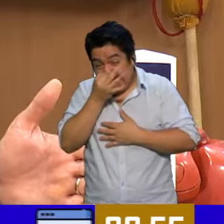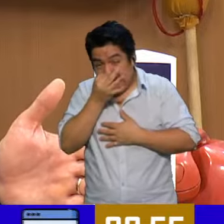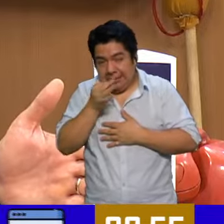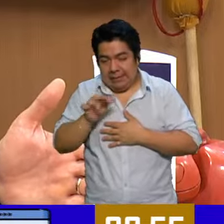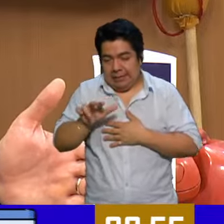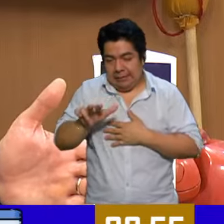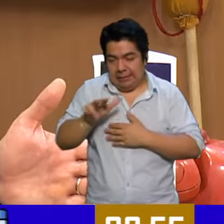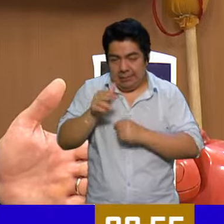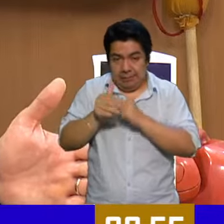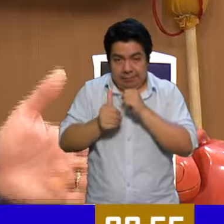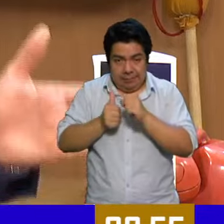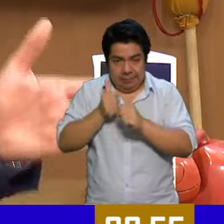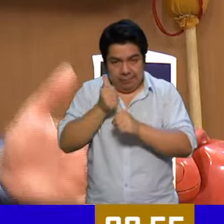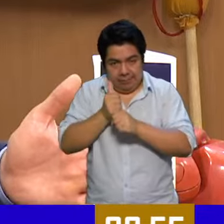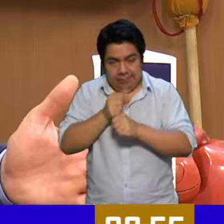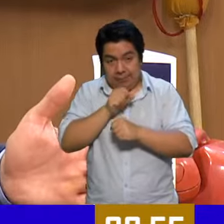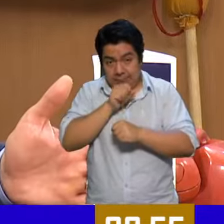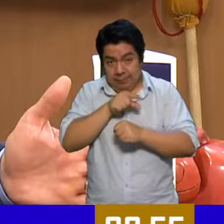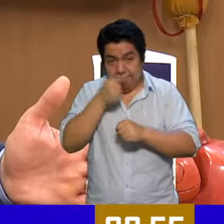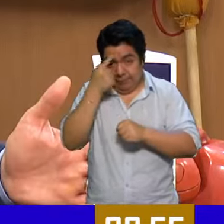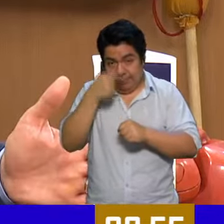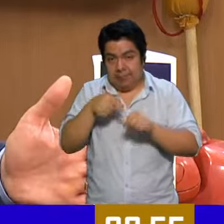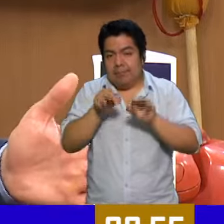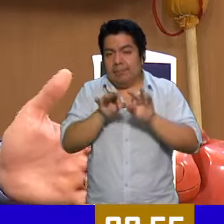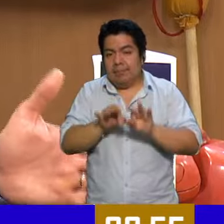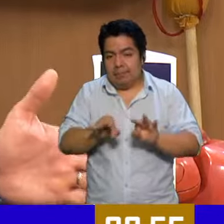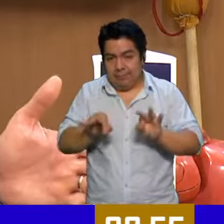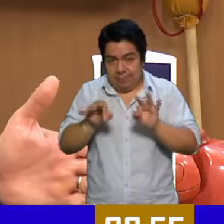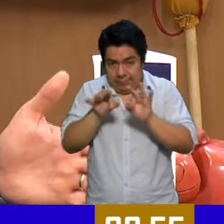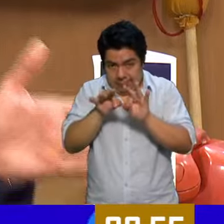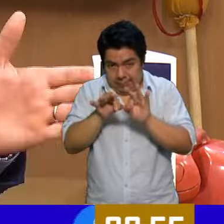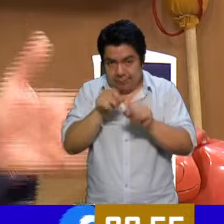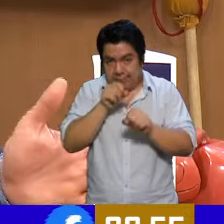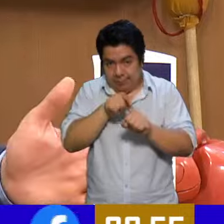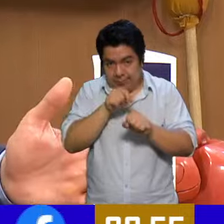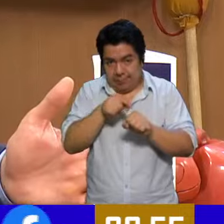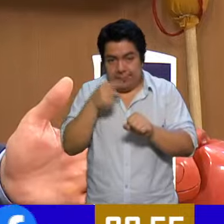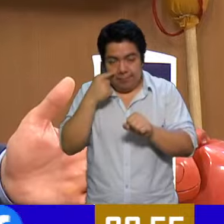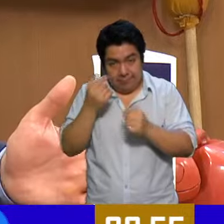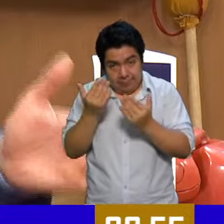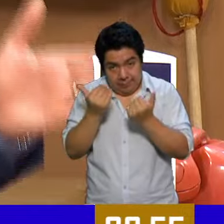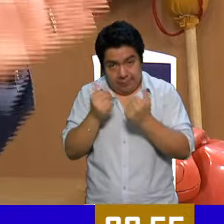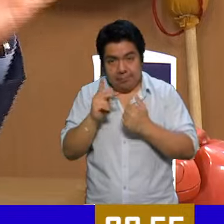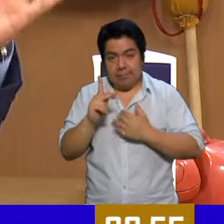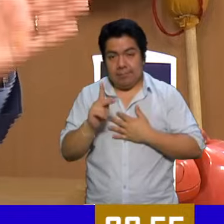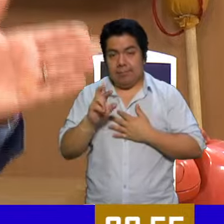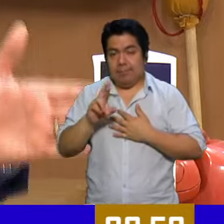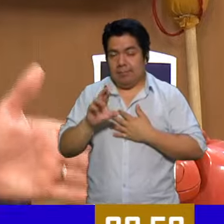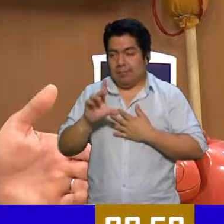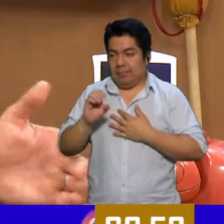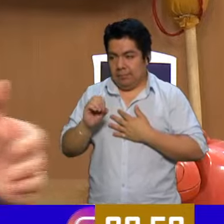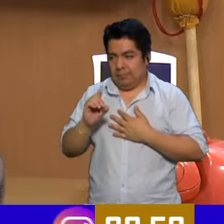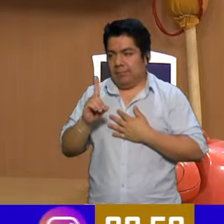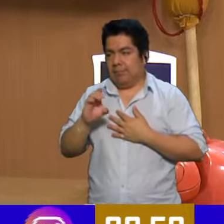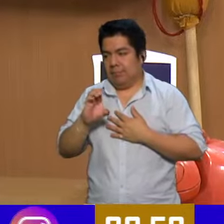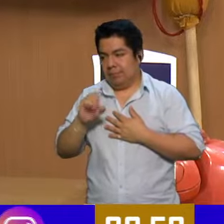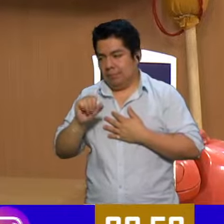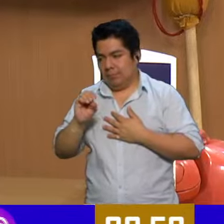los 18 años. Ah, es importante. Es importante, y aprovecho tus micrófonos también para decir que se acerquen a la PRODECON, ya que también tienen